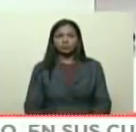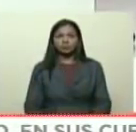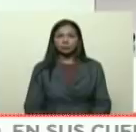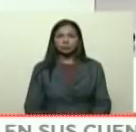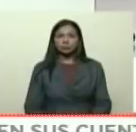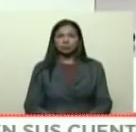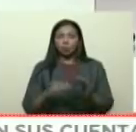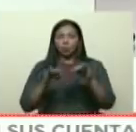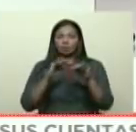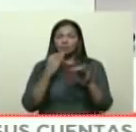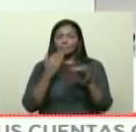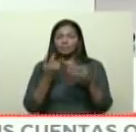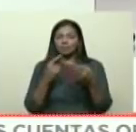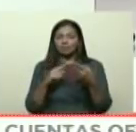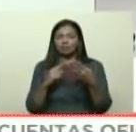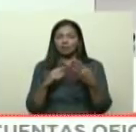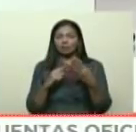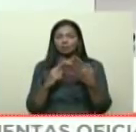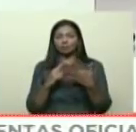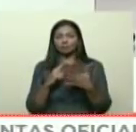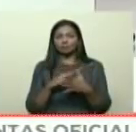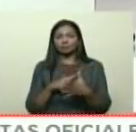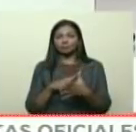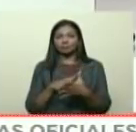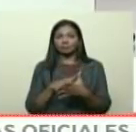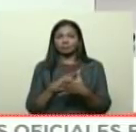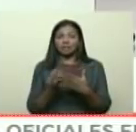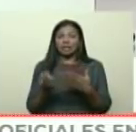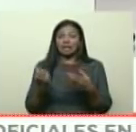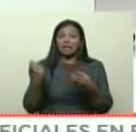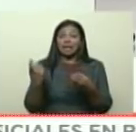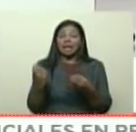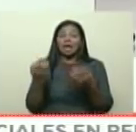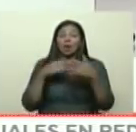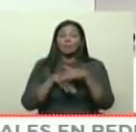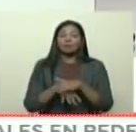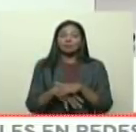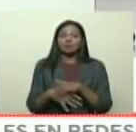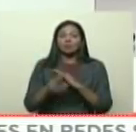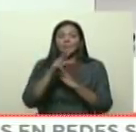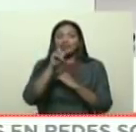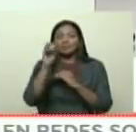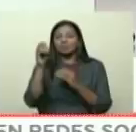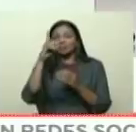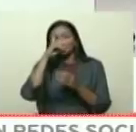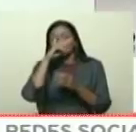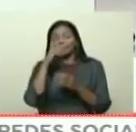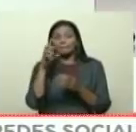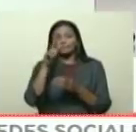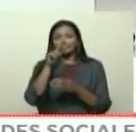Igualmente, me están pidiendo, en quinto lugar, la incorporación de 20.000 nuevos artistas.